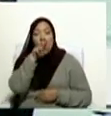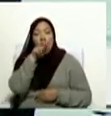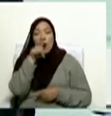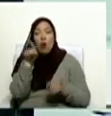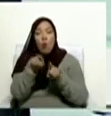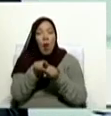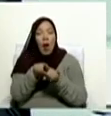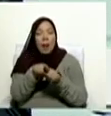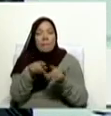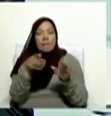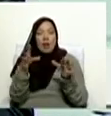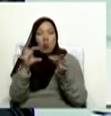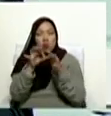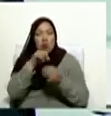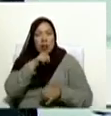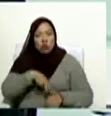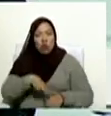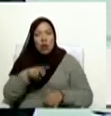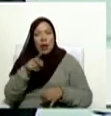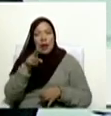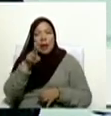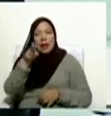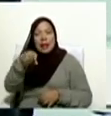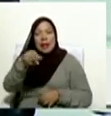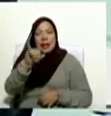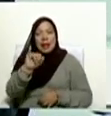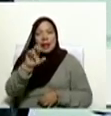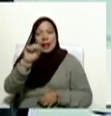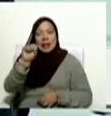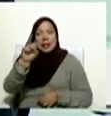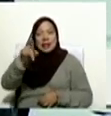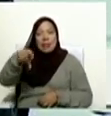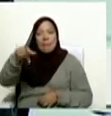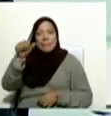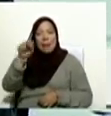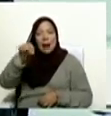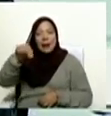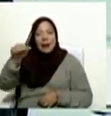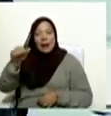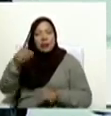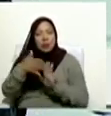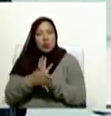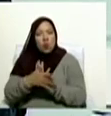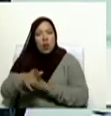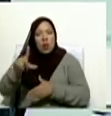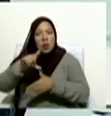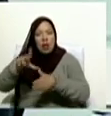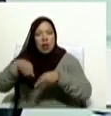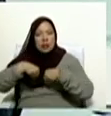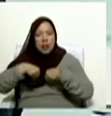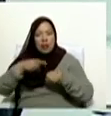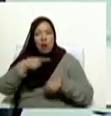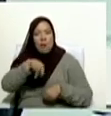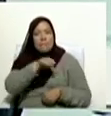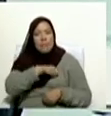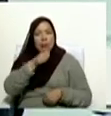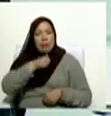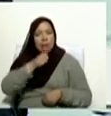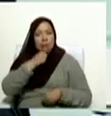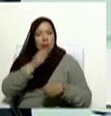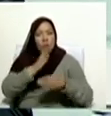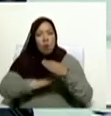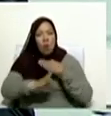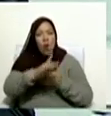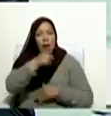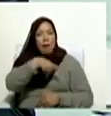de la manera como ahora lo hacemos esta latinoamérica no iba a aceptar la rapiña y la